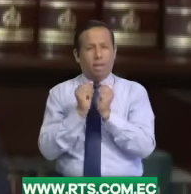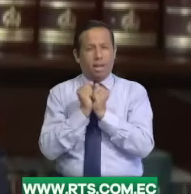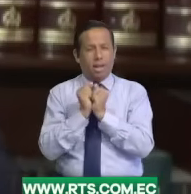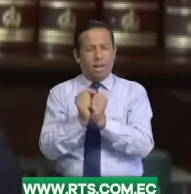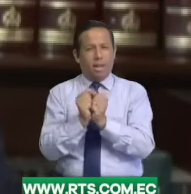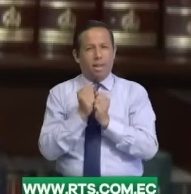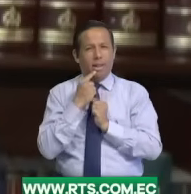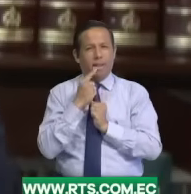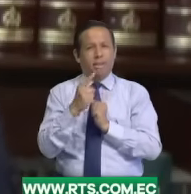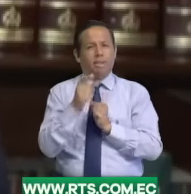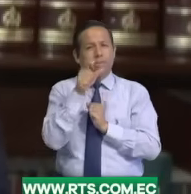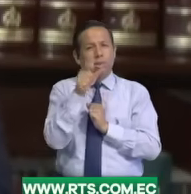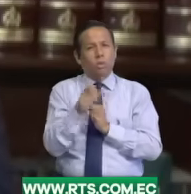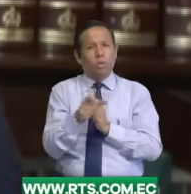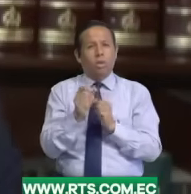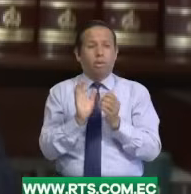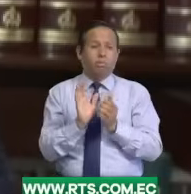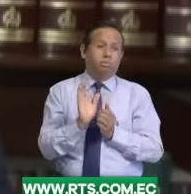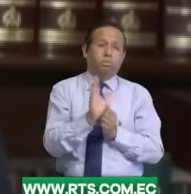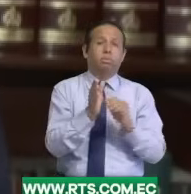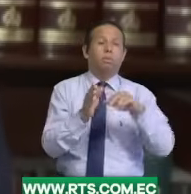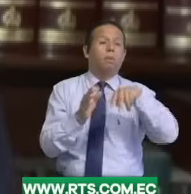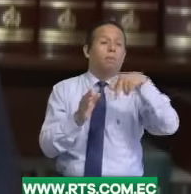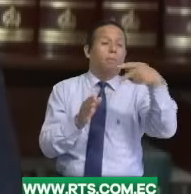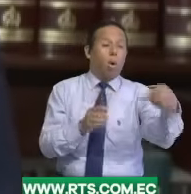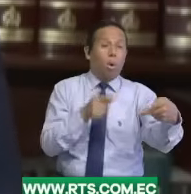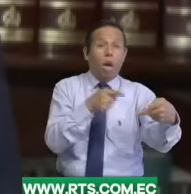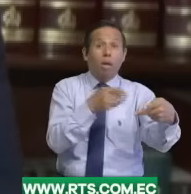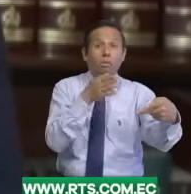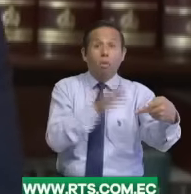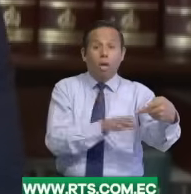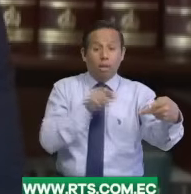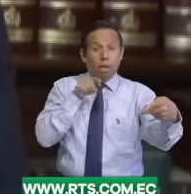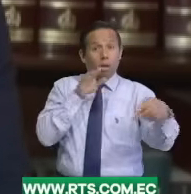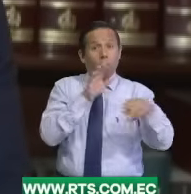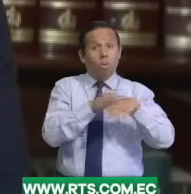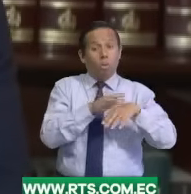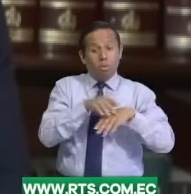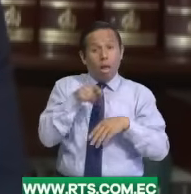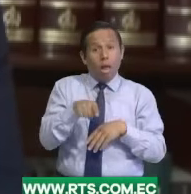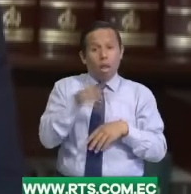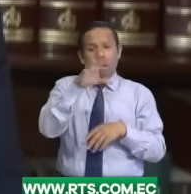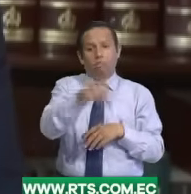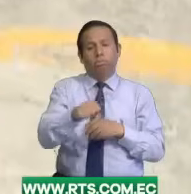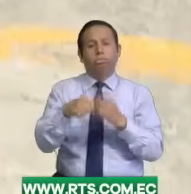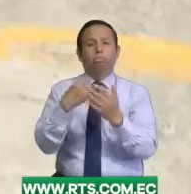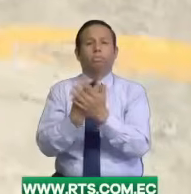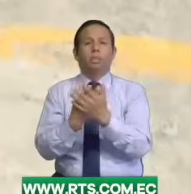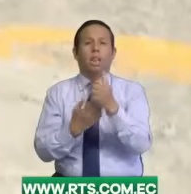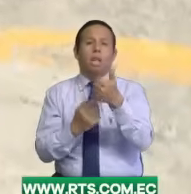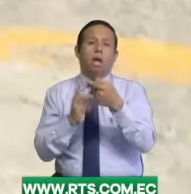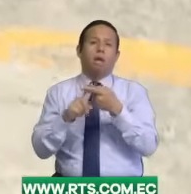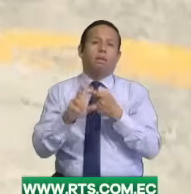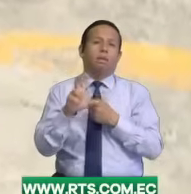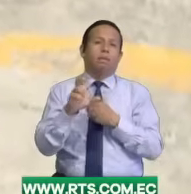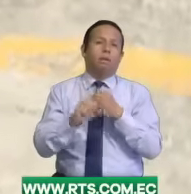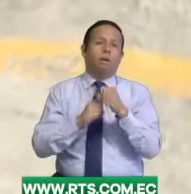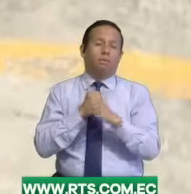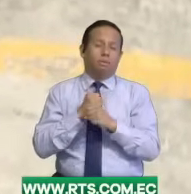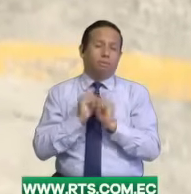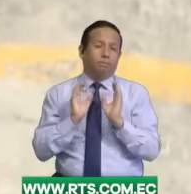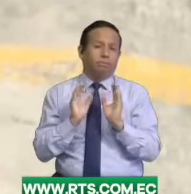establece que la persona que cause la muerte a otra se le privará de la libertad de 10 a 13 años. Empezó así su vía